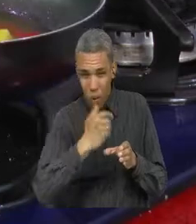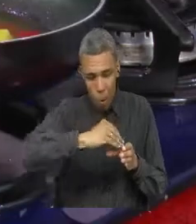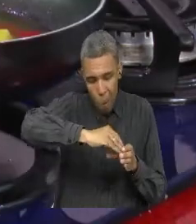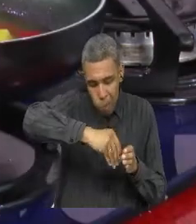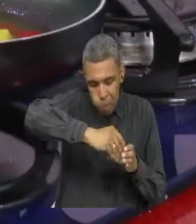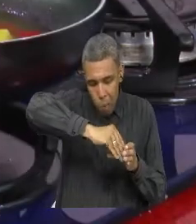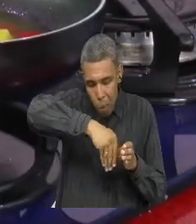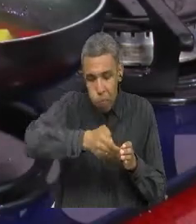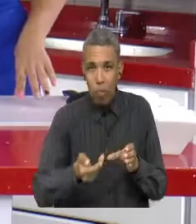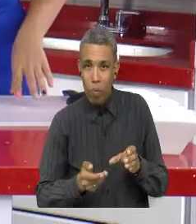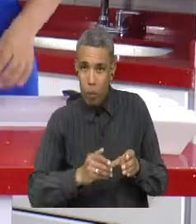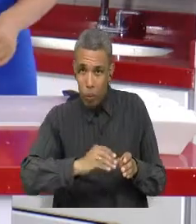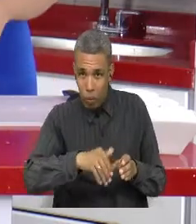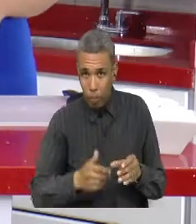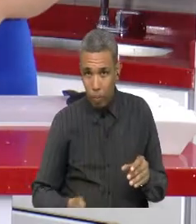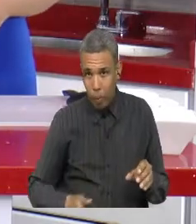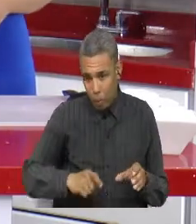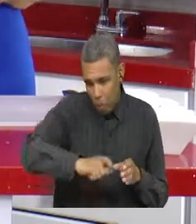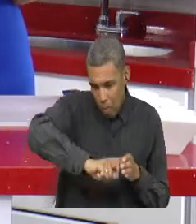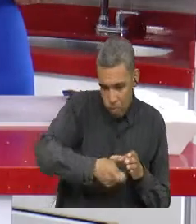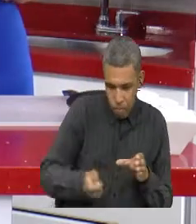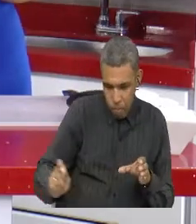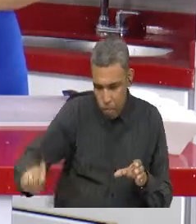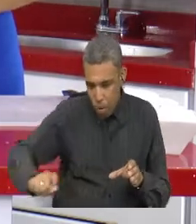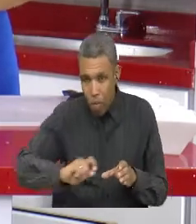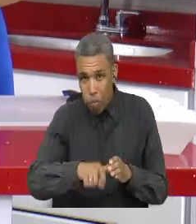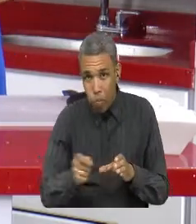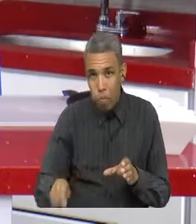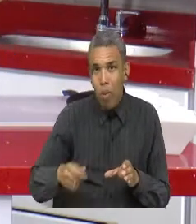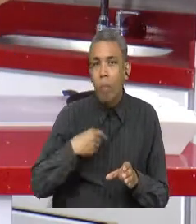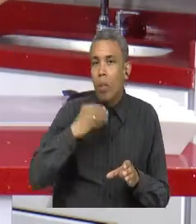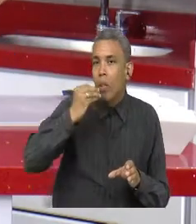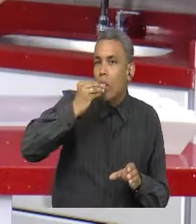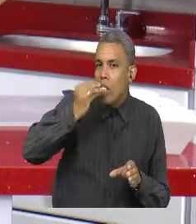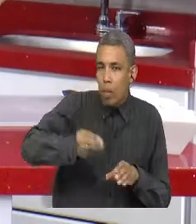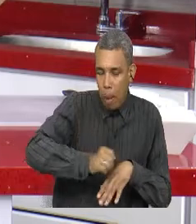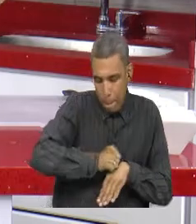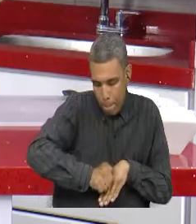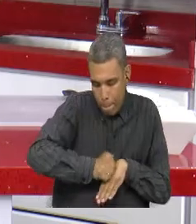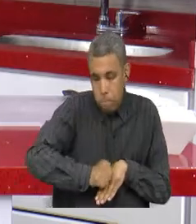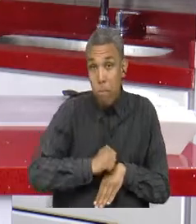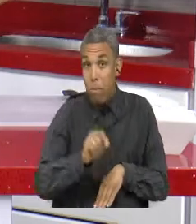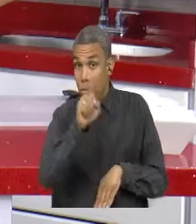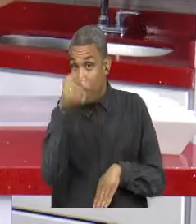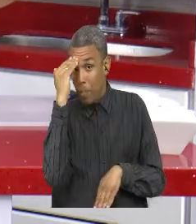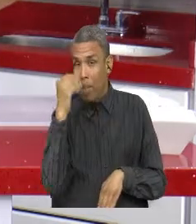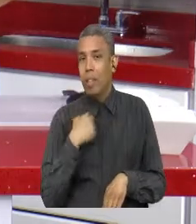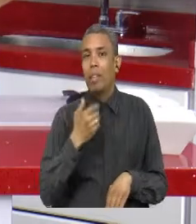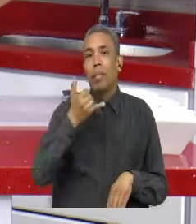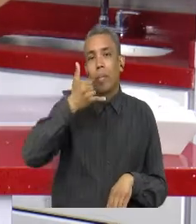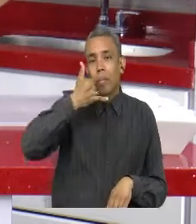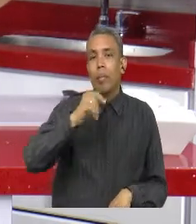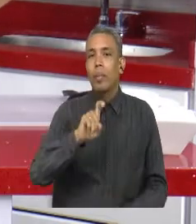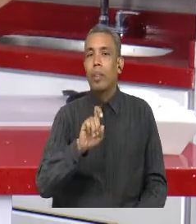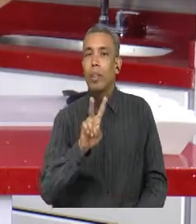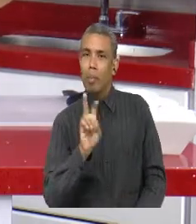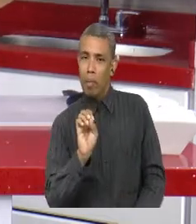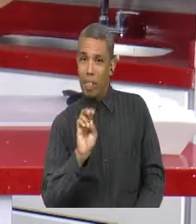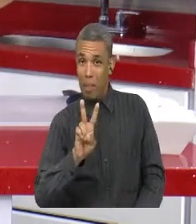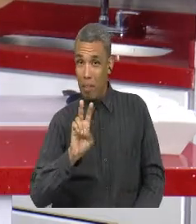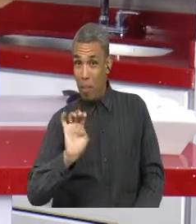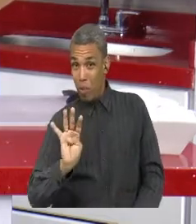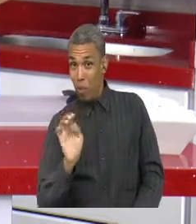ya en el proceso. Ya saben, 620-2412, línea de participación, porque hay un bono regalo por 70 mil pesos a nombre de Miuma